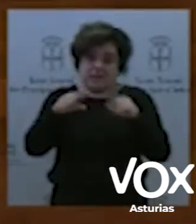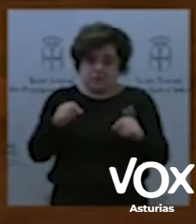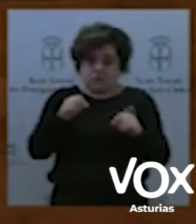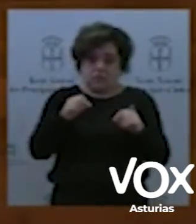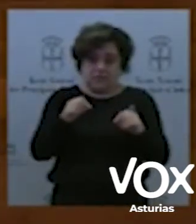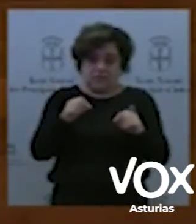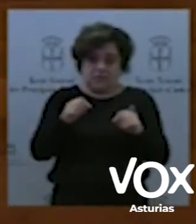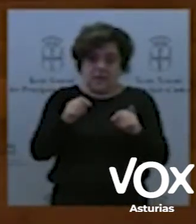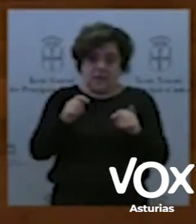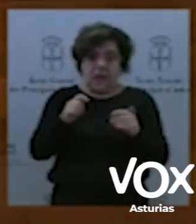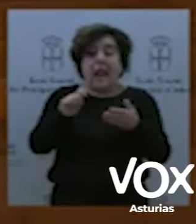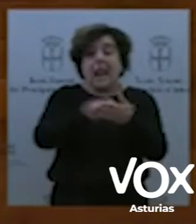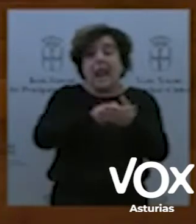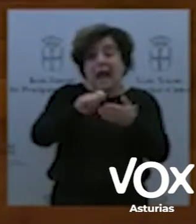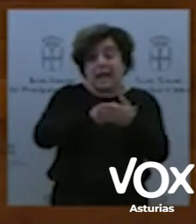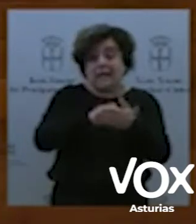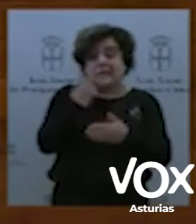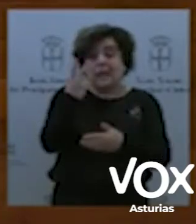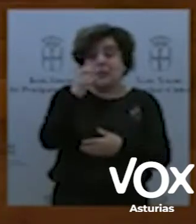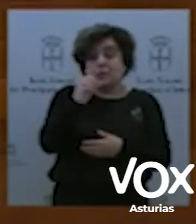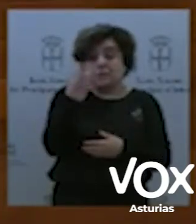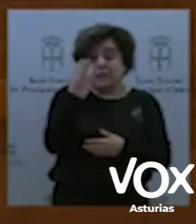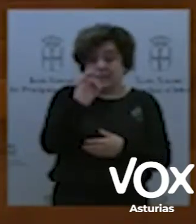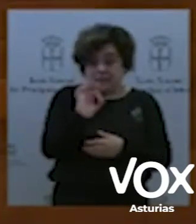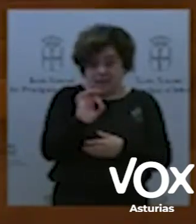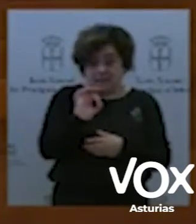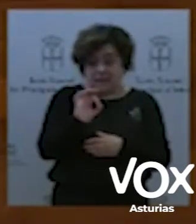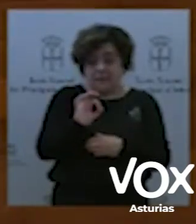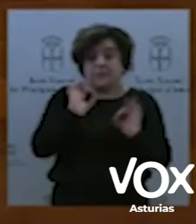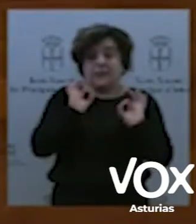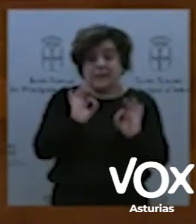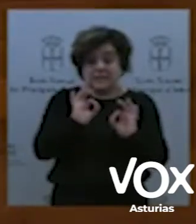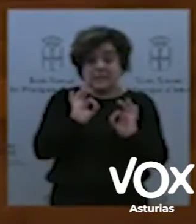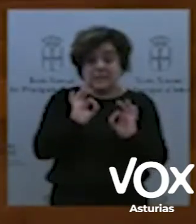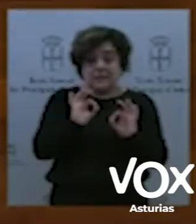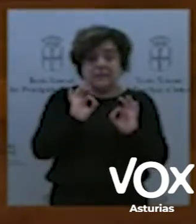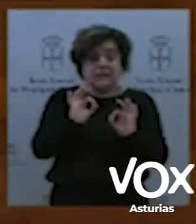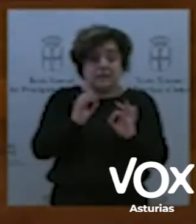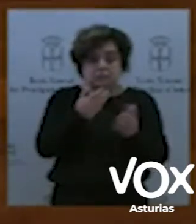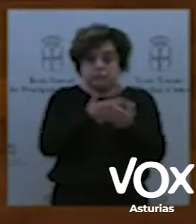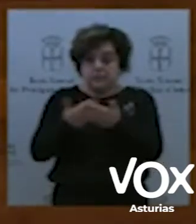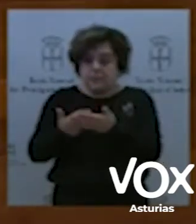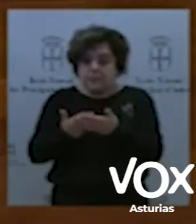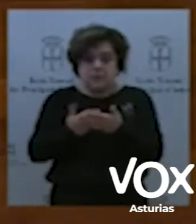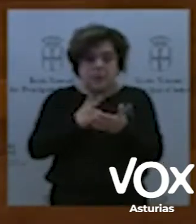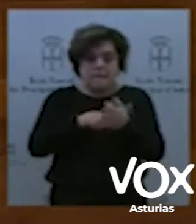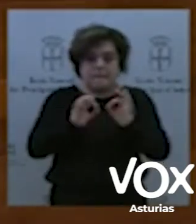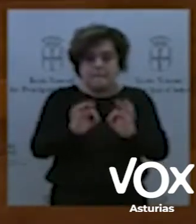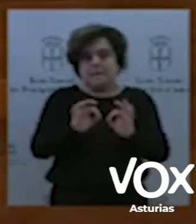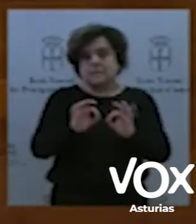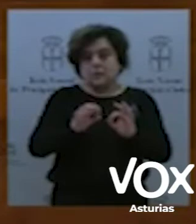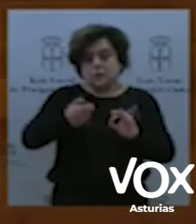sin contar con las carencias y requerimientos propios de nuestra situación y de la población asturiana afectada.